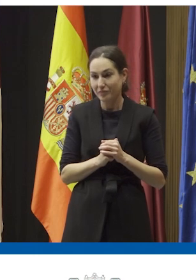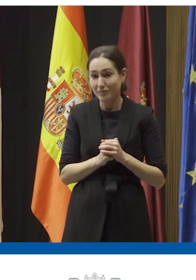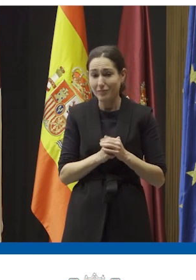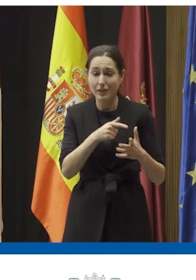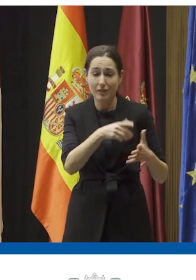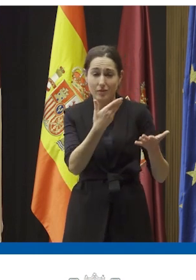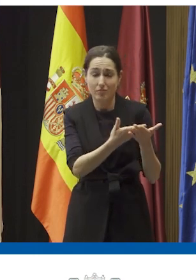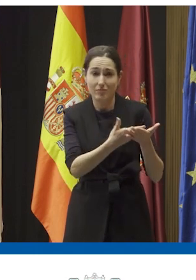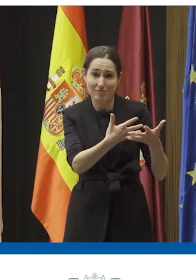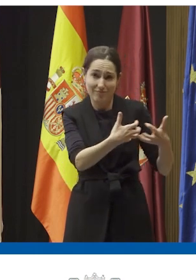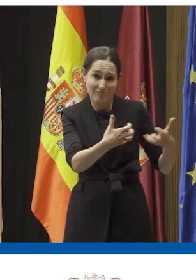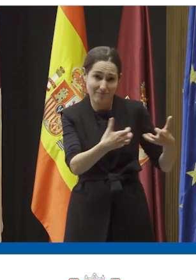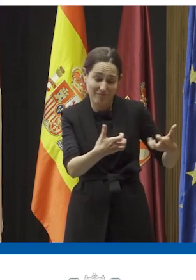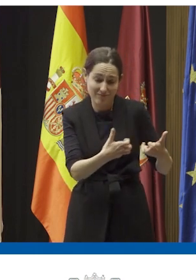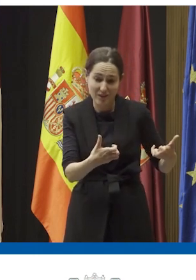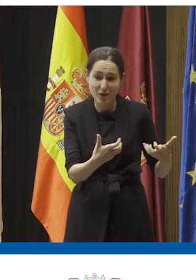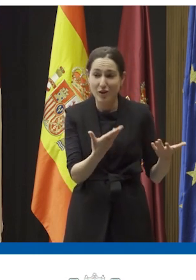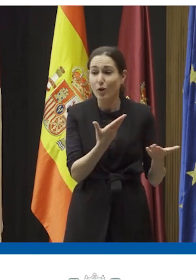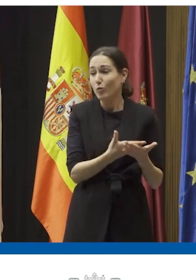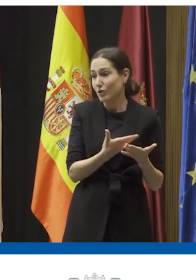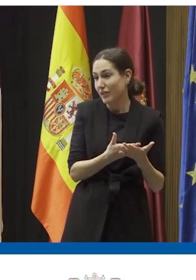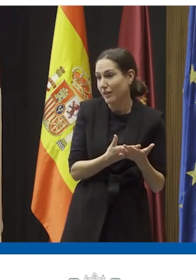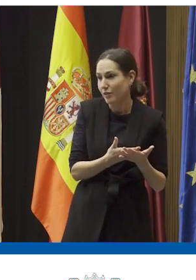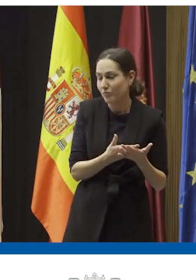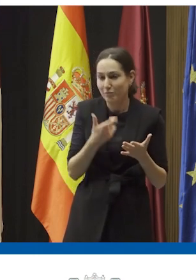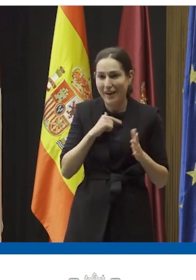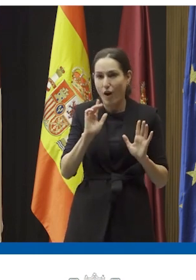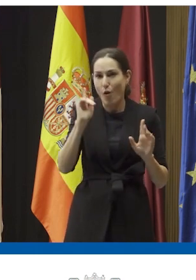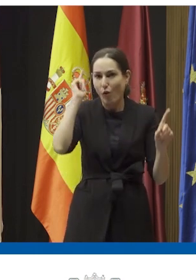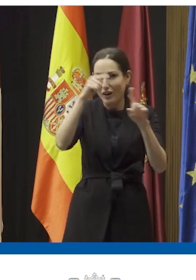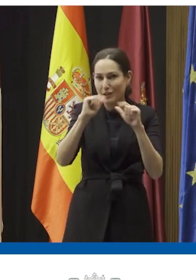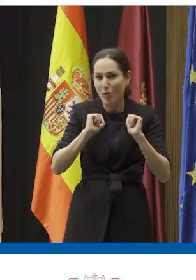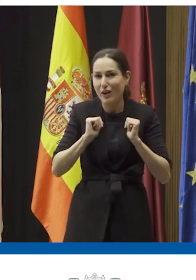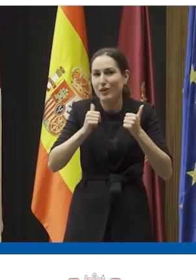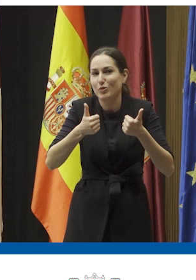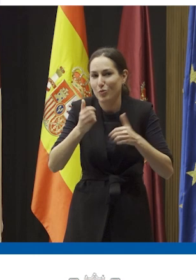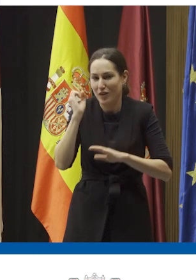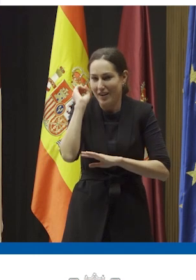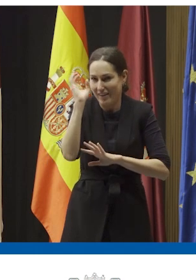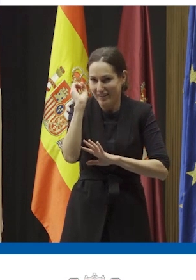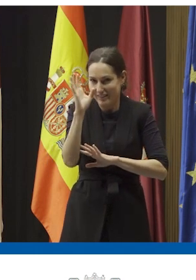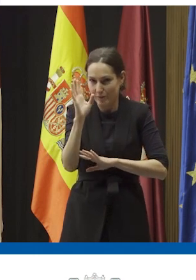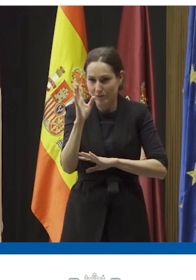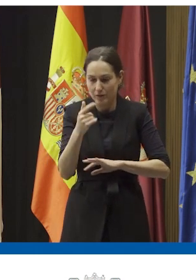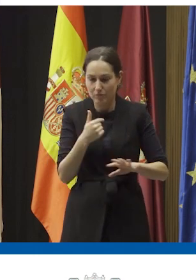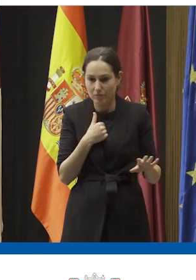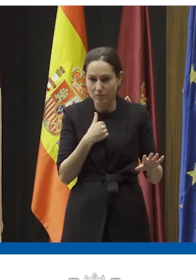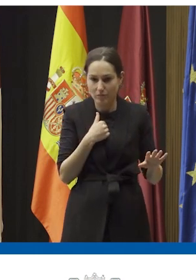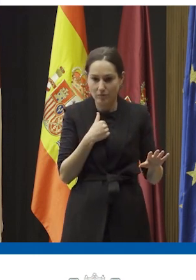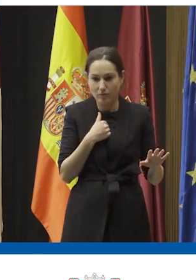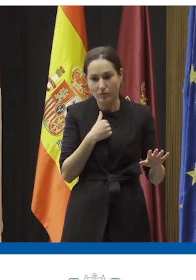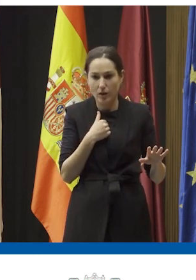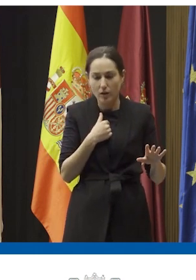una pequeña justificación de cómo me atrevo a introducirme en un tortuoso camino que yo no conozco, pues es tortuoso para